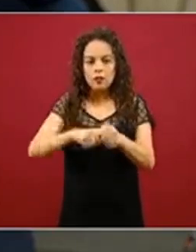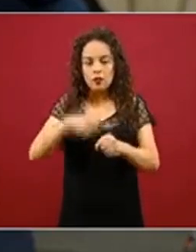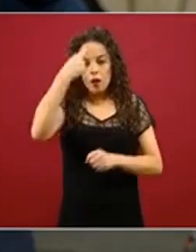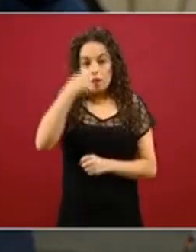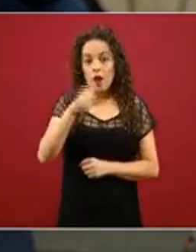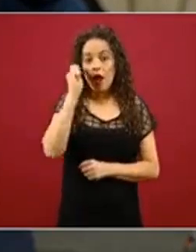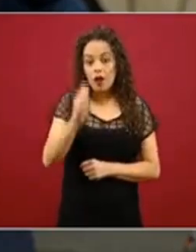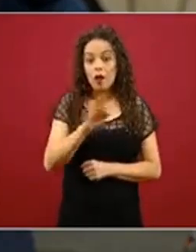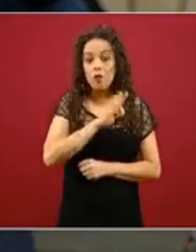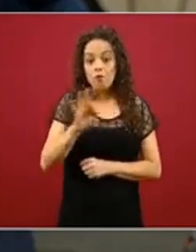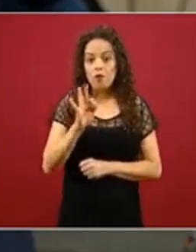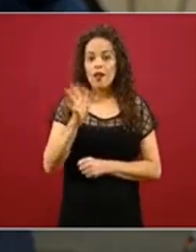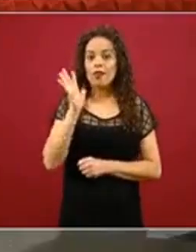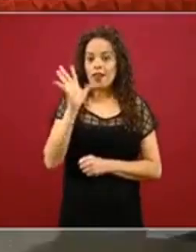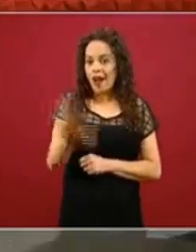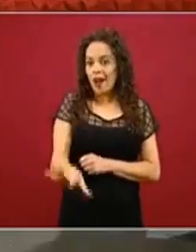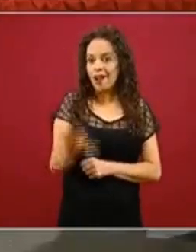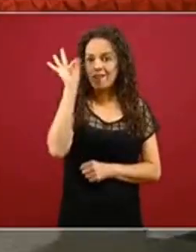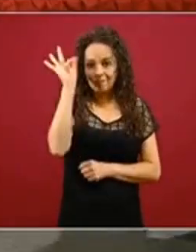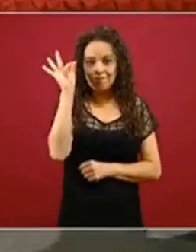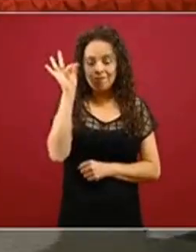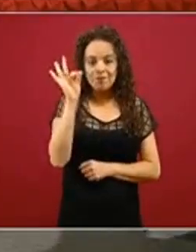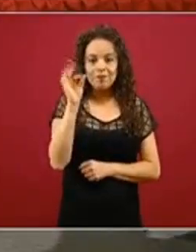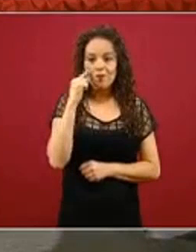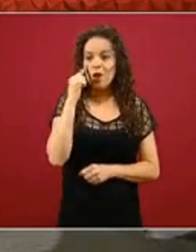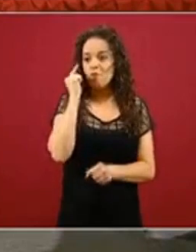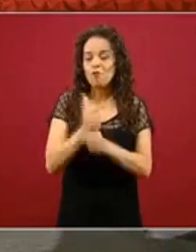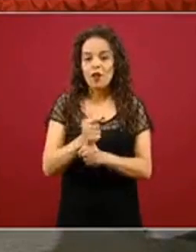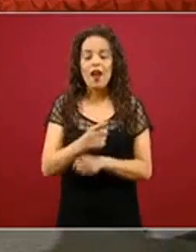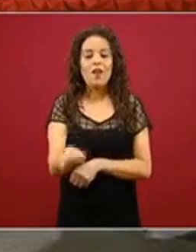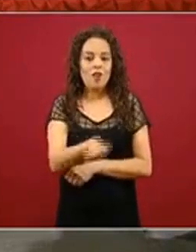vacuna en un tiempo breve? Gracias. Con mucho gusto.